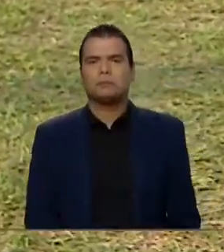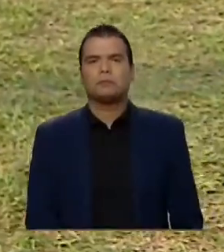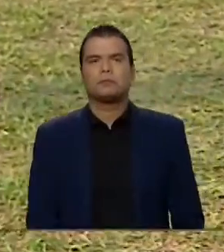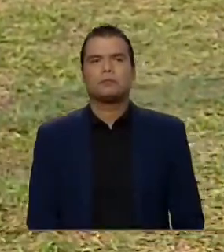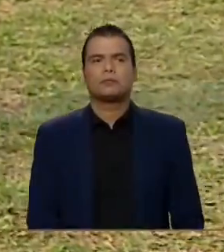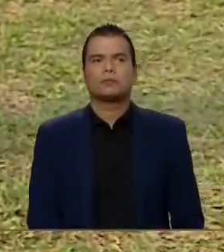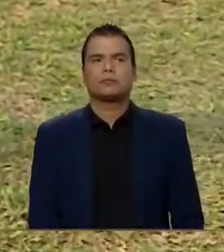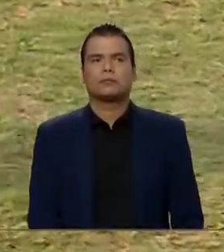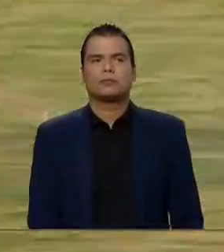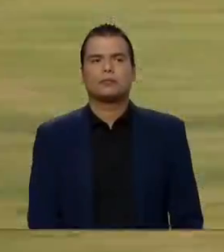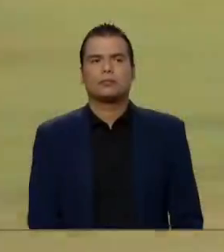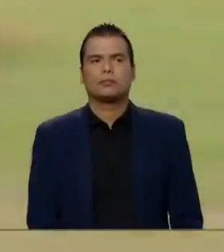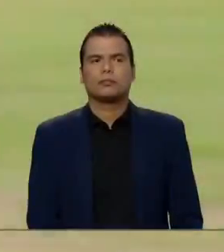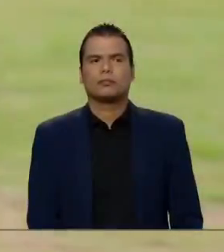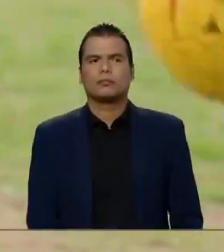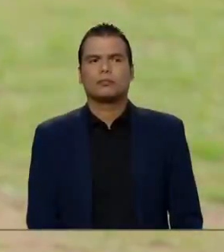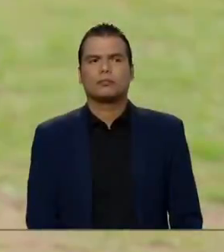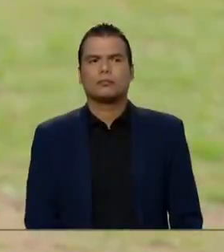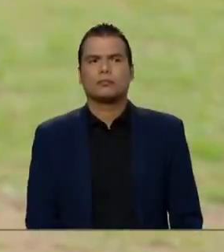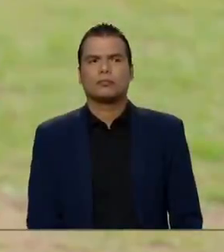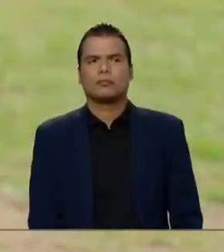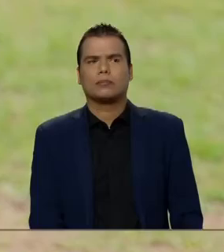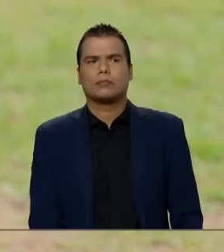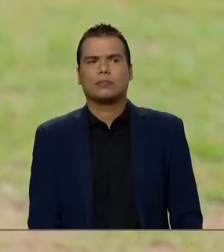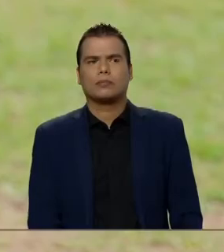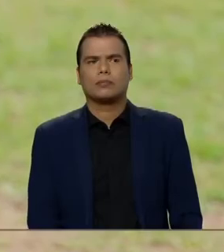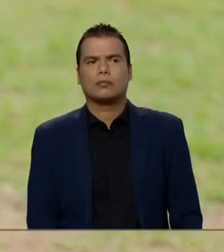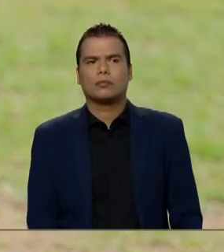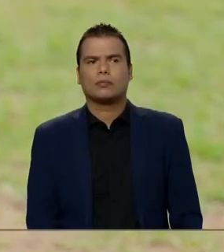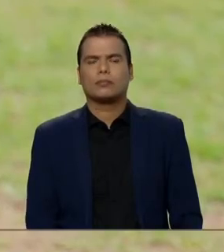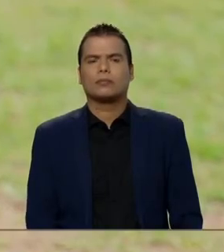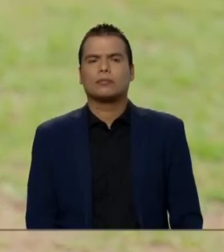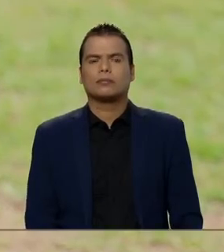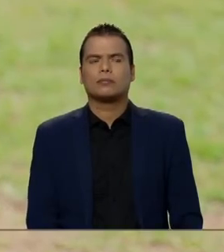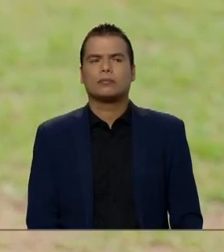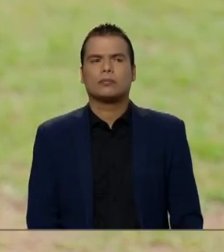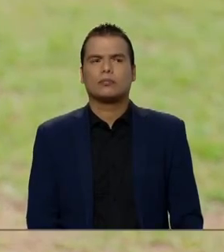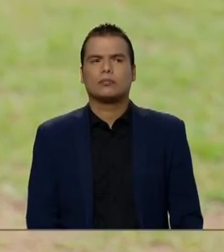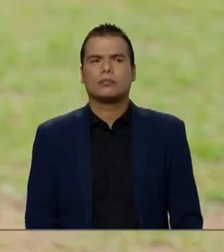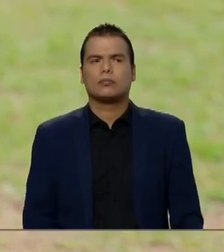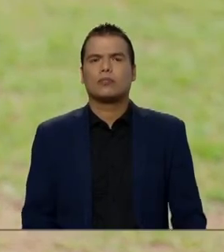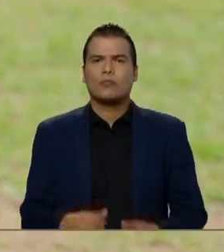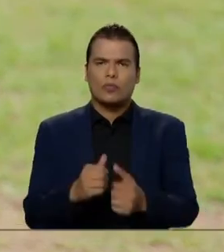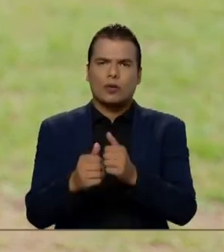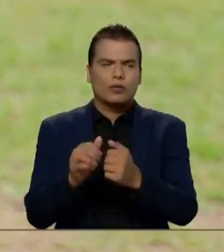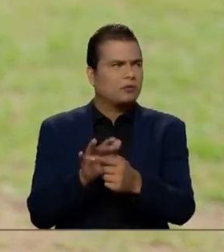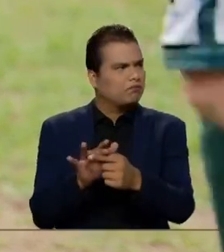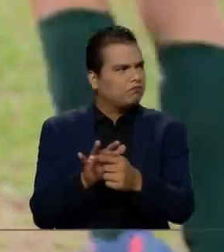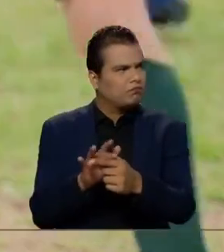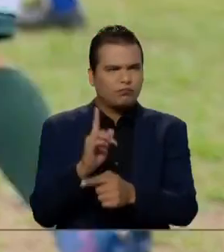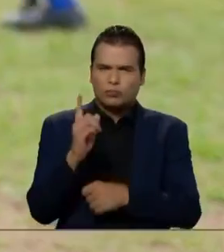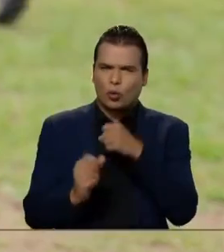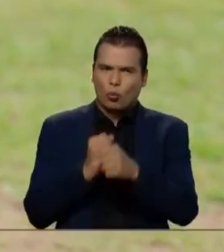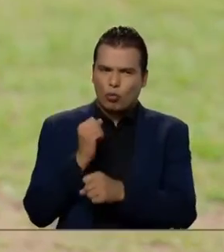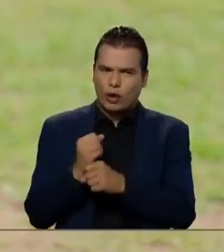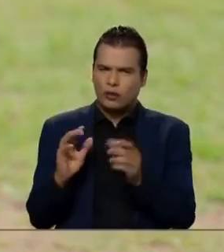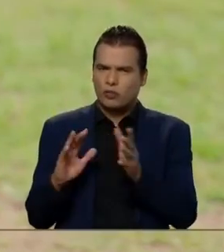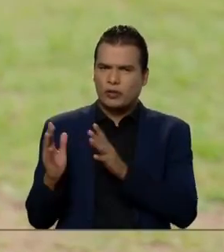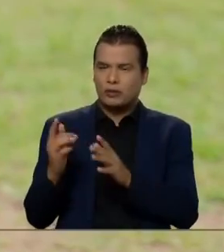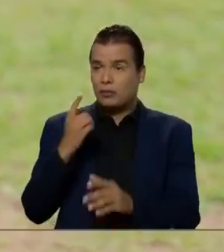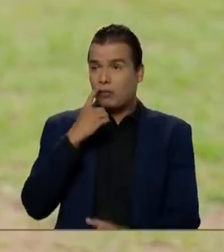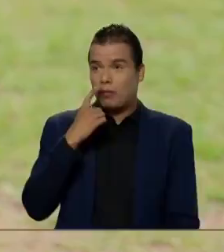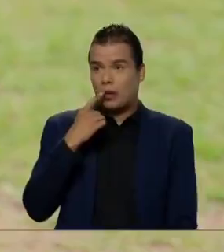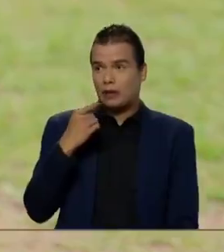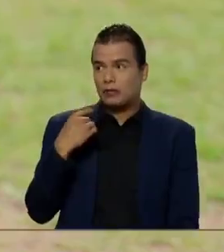Yo lo practico hace un año y lo comencé y me gusta porque mi papá me llevó a